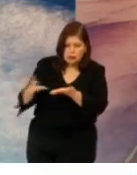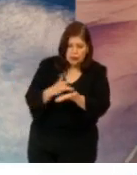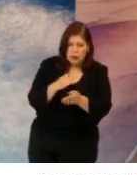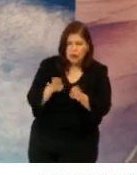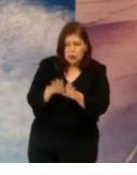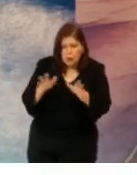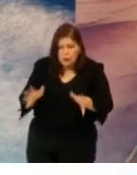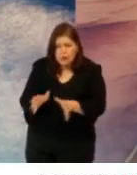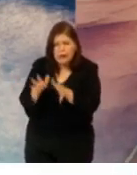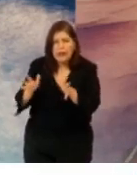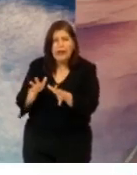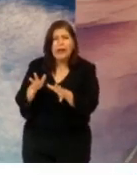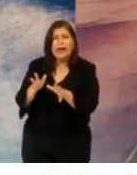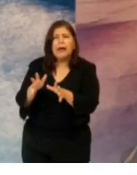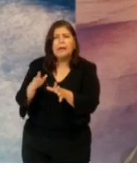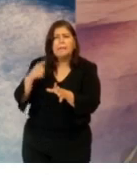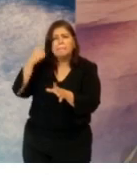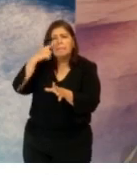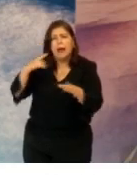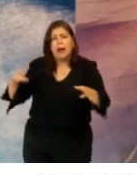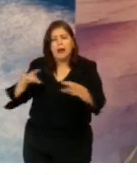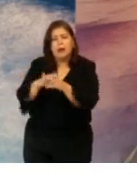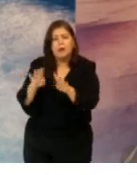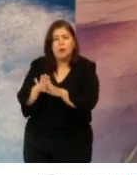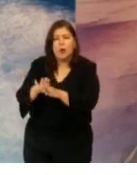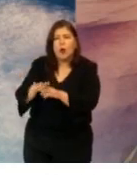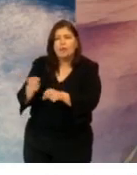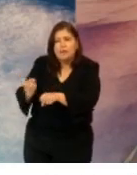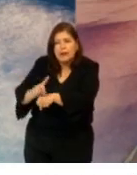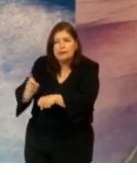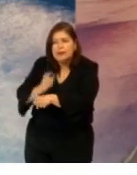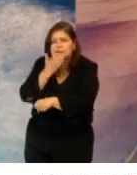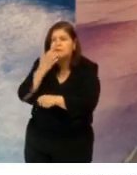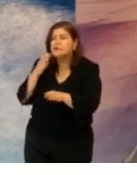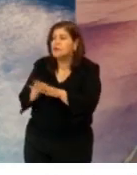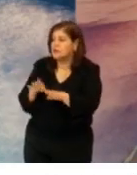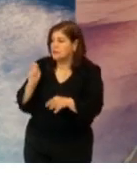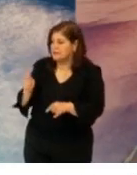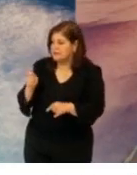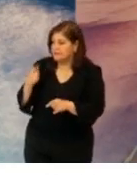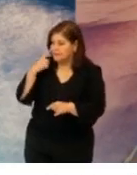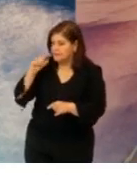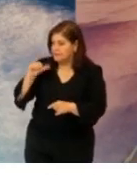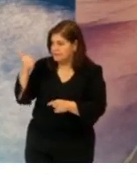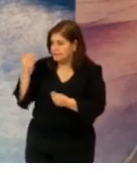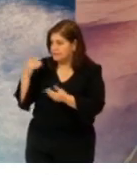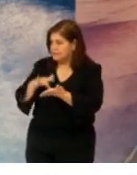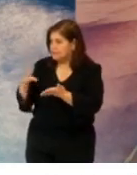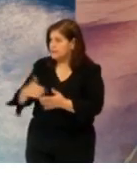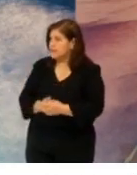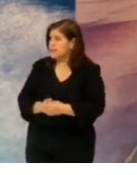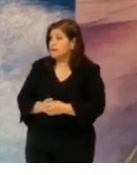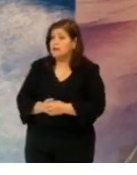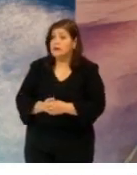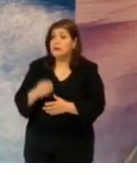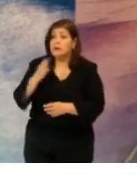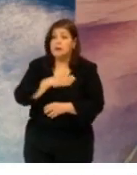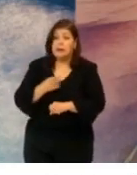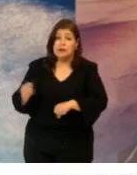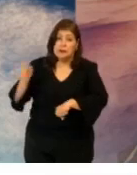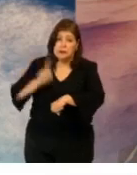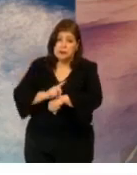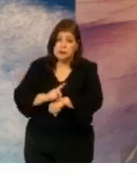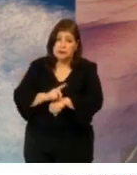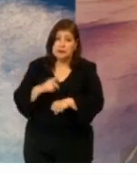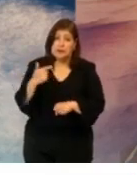cotidiano. Muy bien, muchas gracias. Allá tienen ya el micrófono. Buenos días. Acá